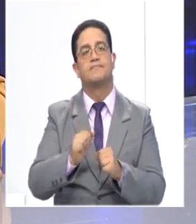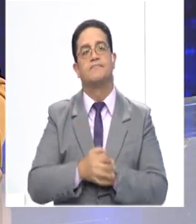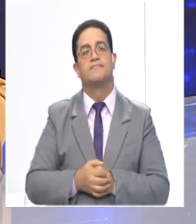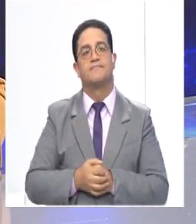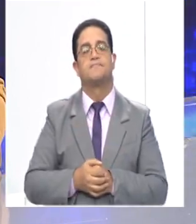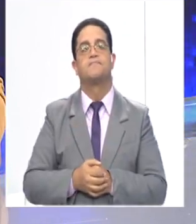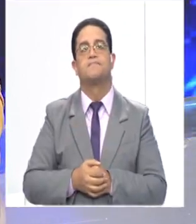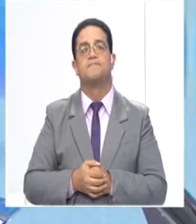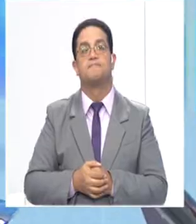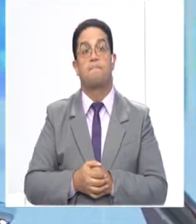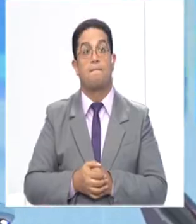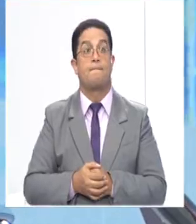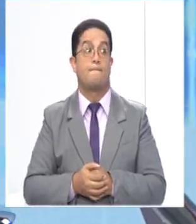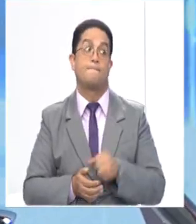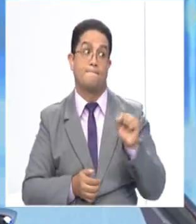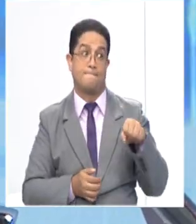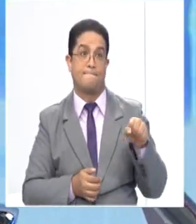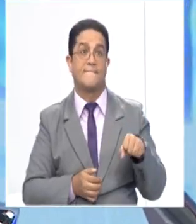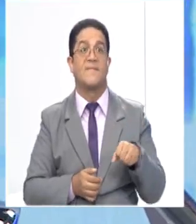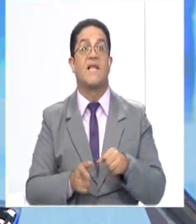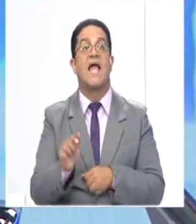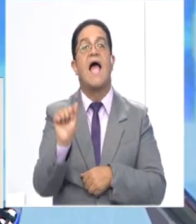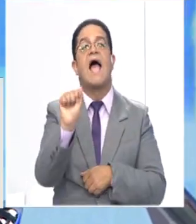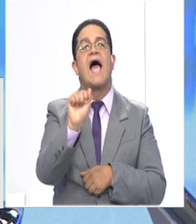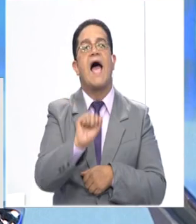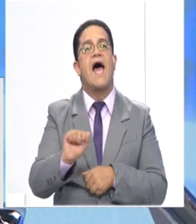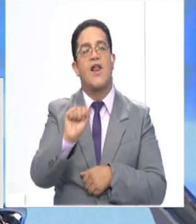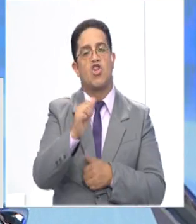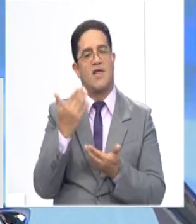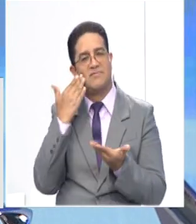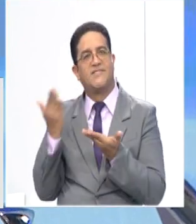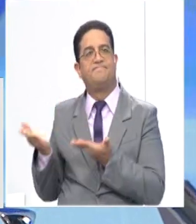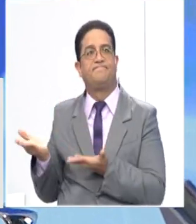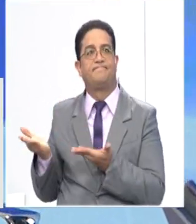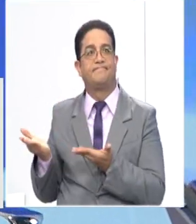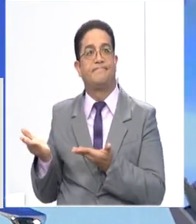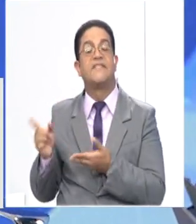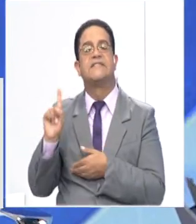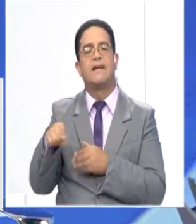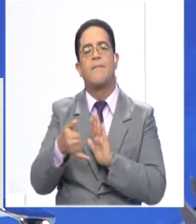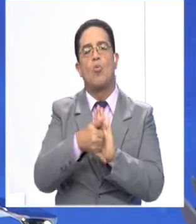más. Así es a través de @tumedicoenlinea y por WhatsApp